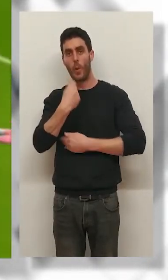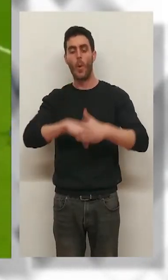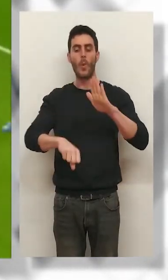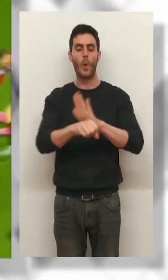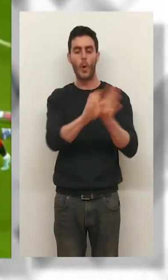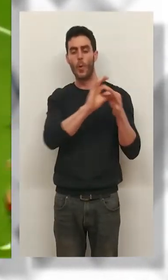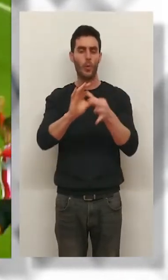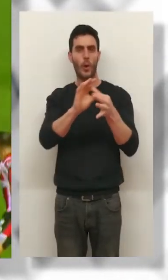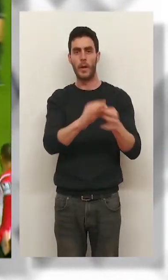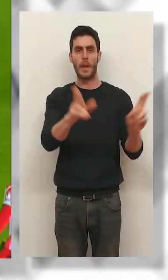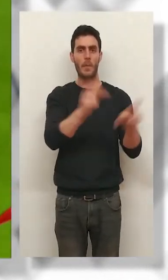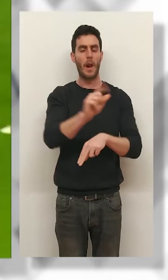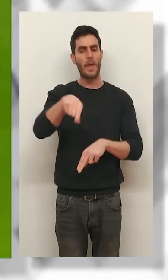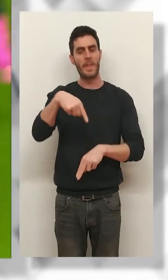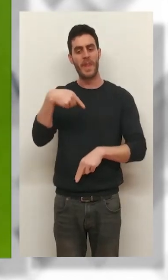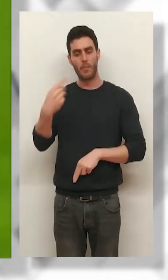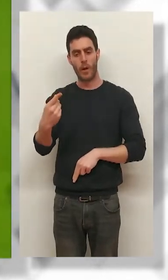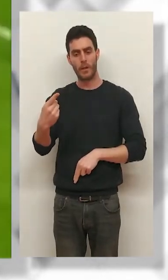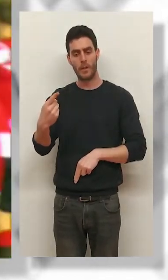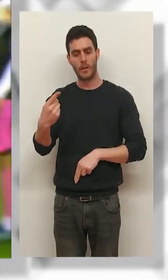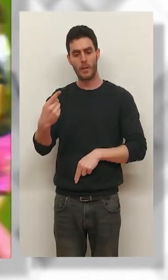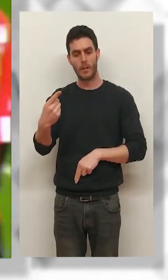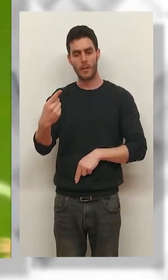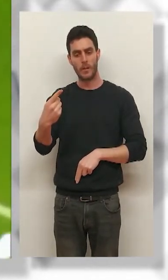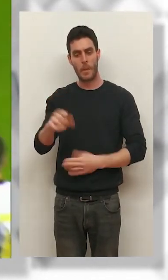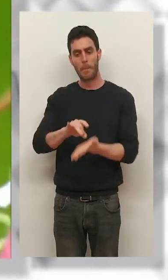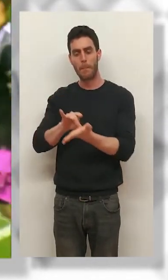después expulsó a uno de sus jugadores.